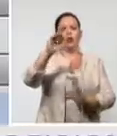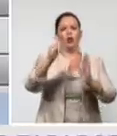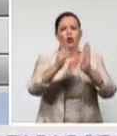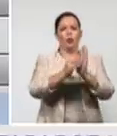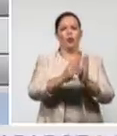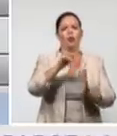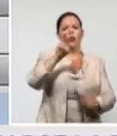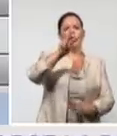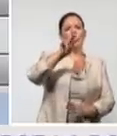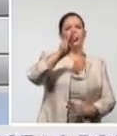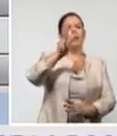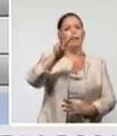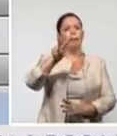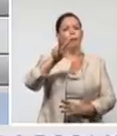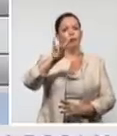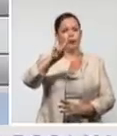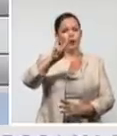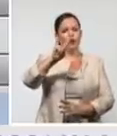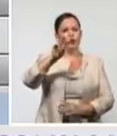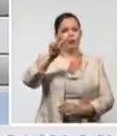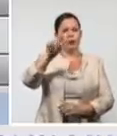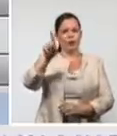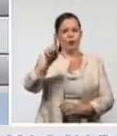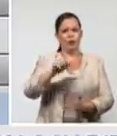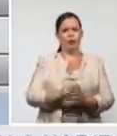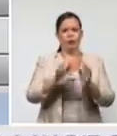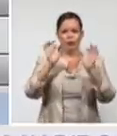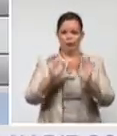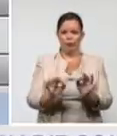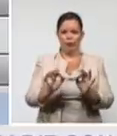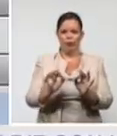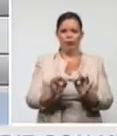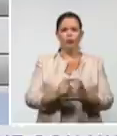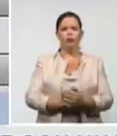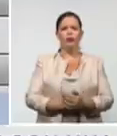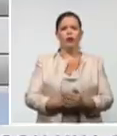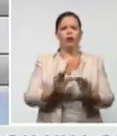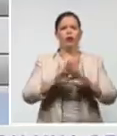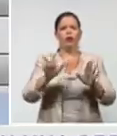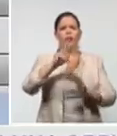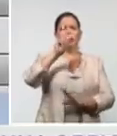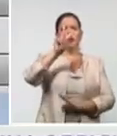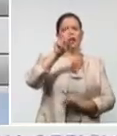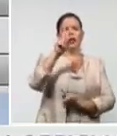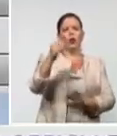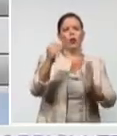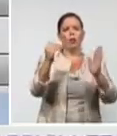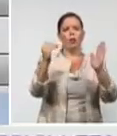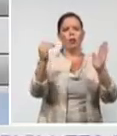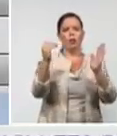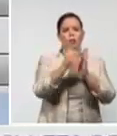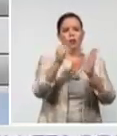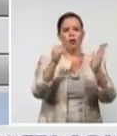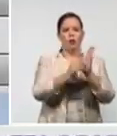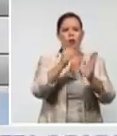258.921 y ya prácticamente estamos en 21 millones y medio,